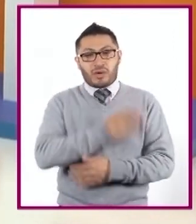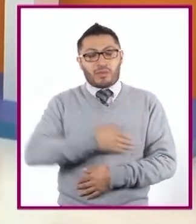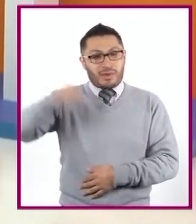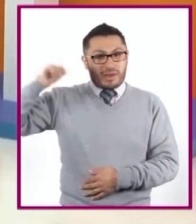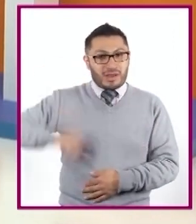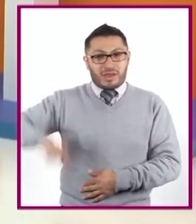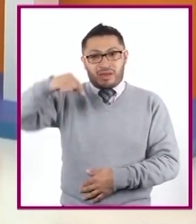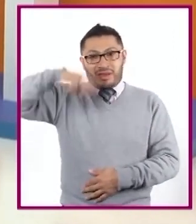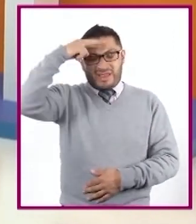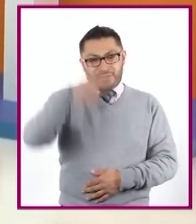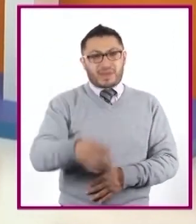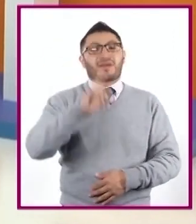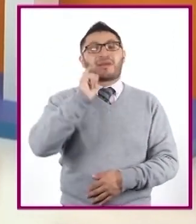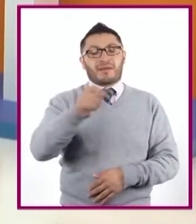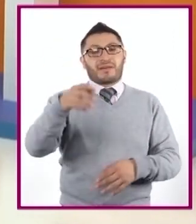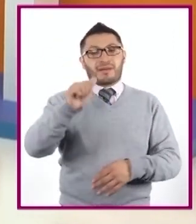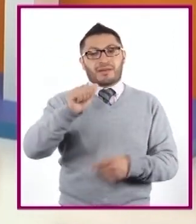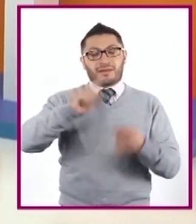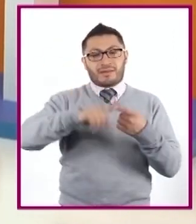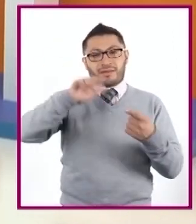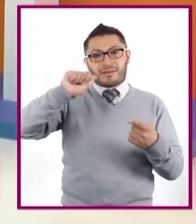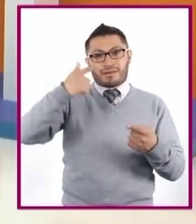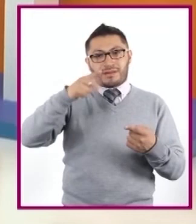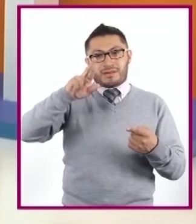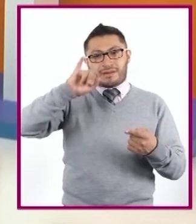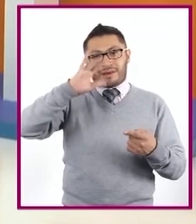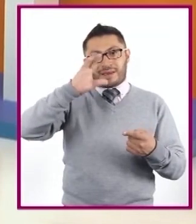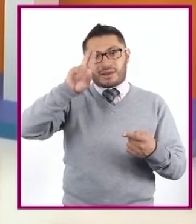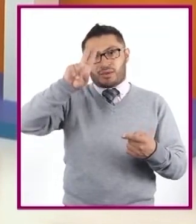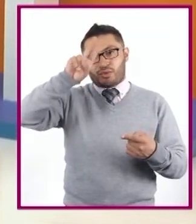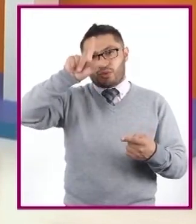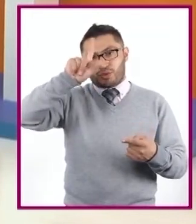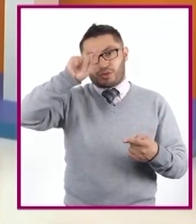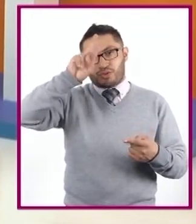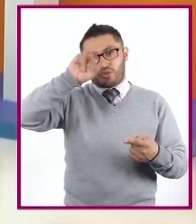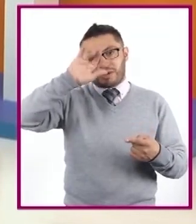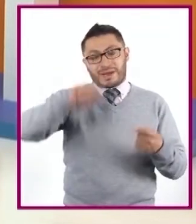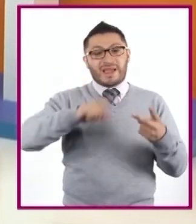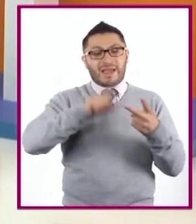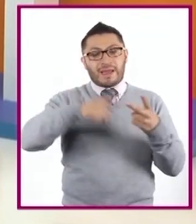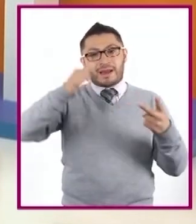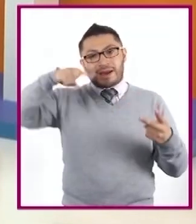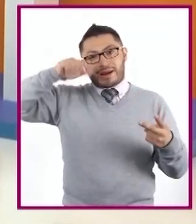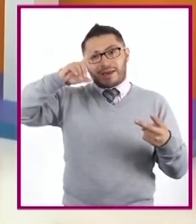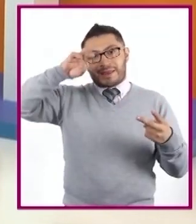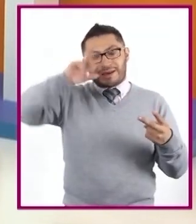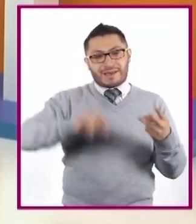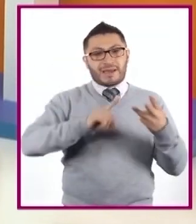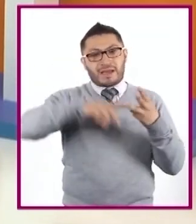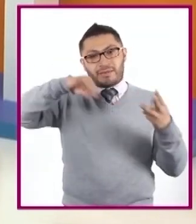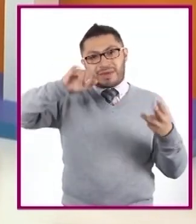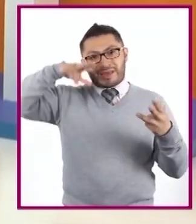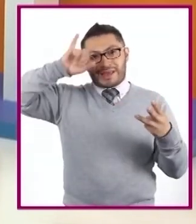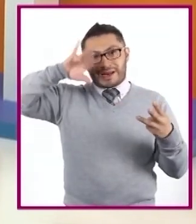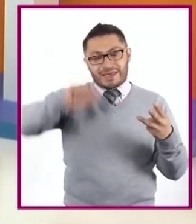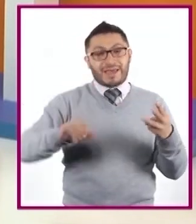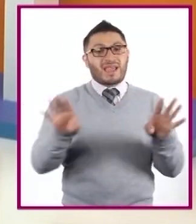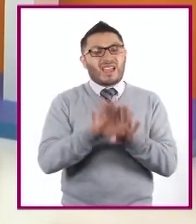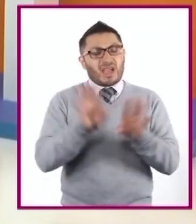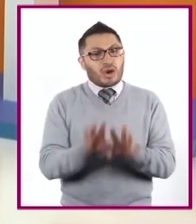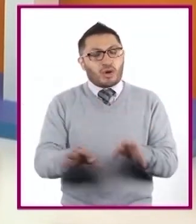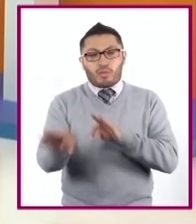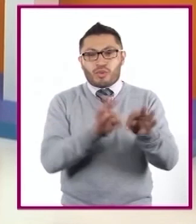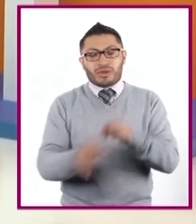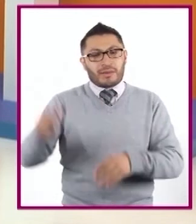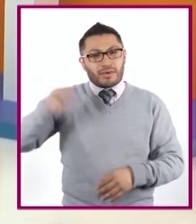decir, en la agricultura, ganadería y minería, así como el funcionamiento de los obrajes como inicio de la actividad industrial en el